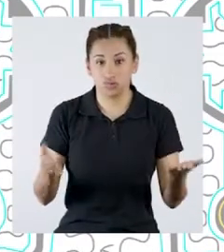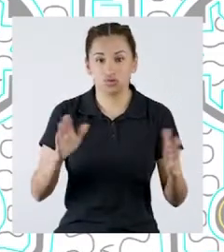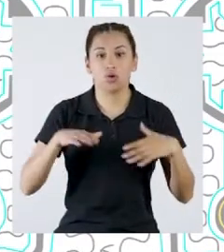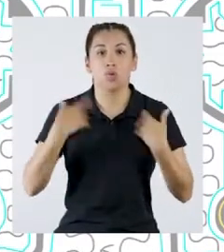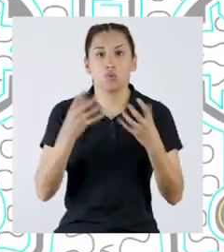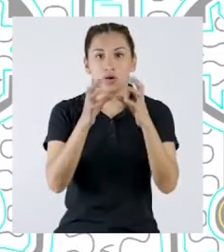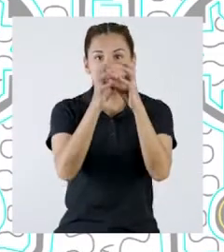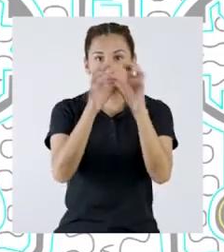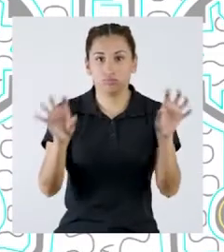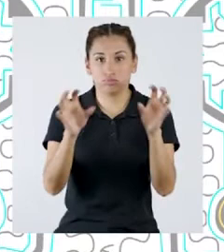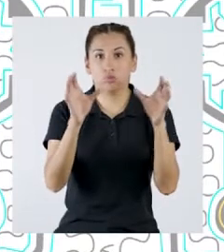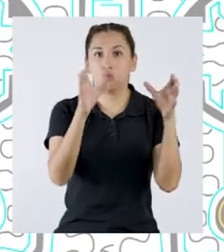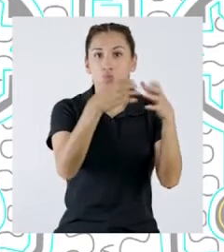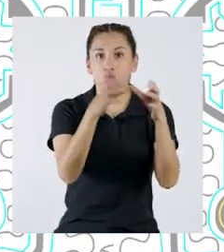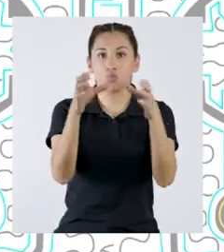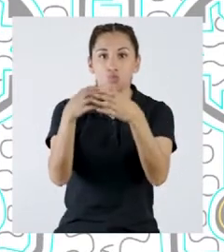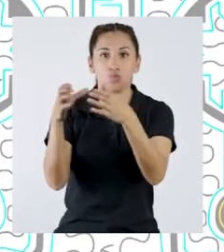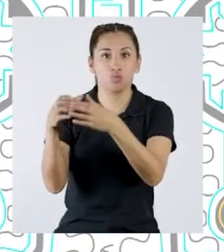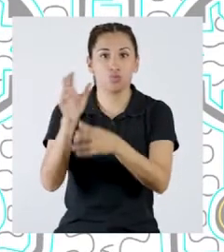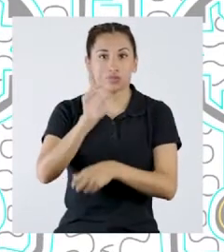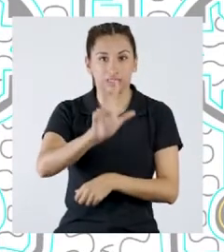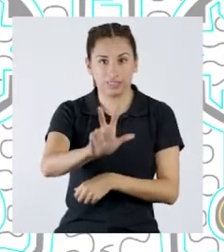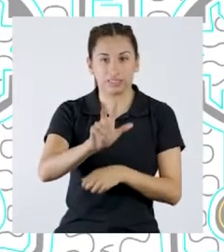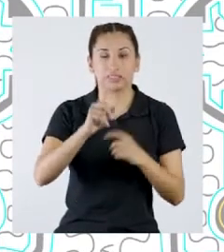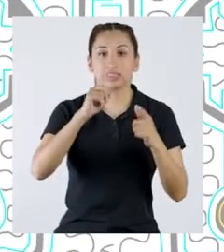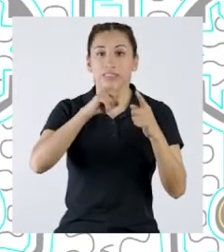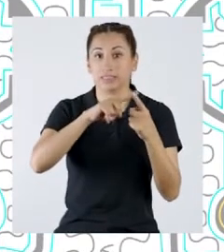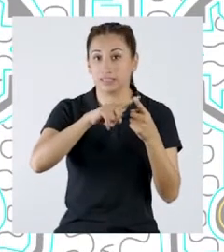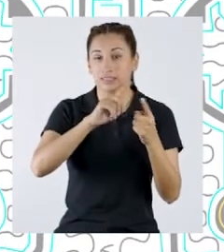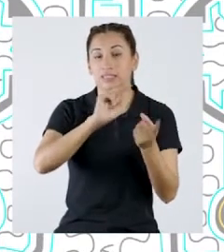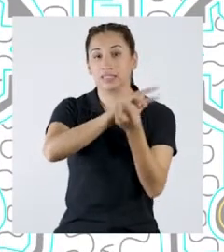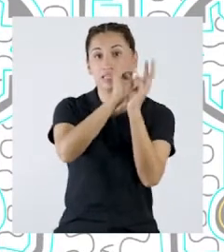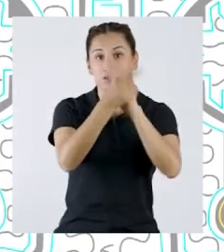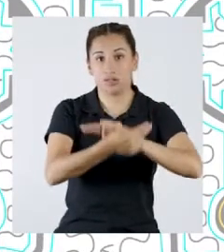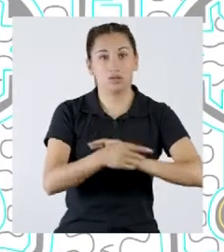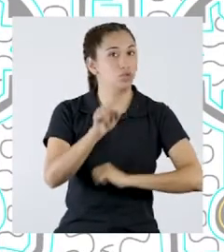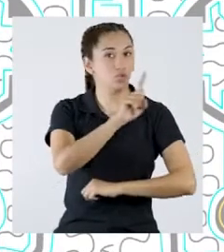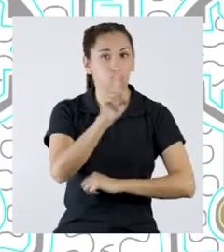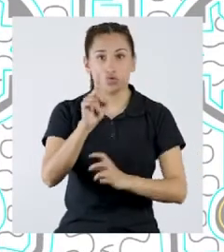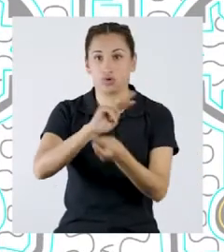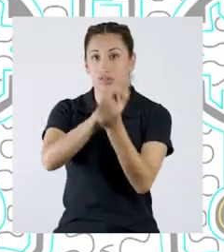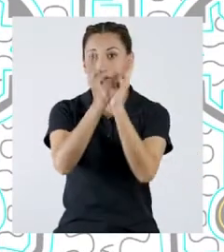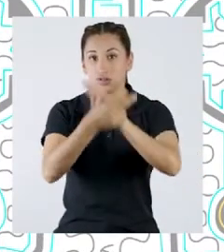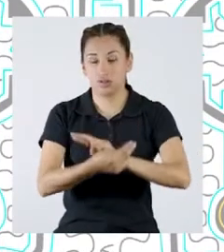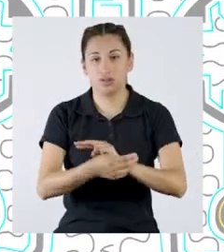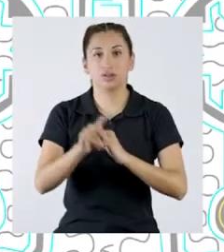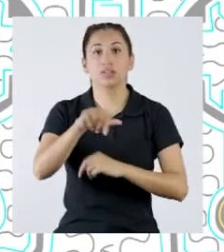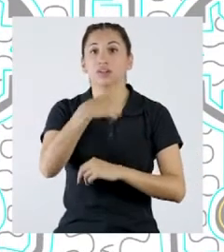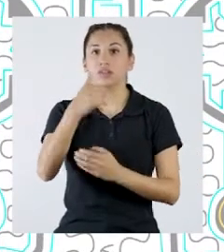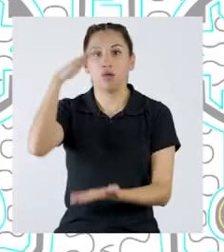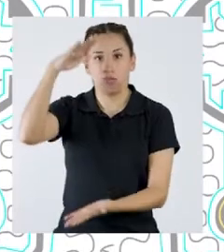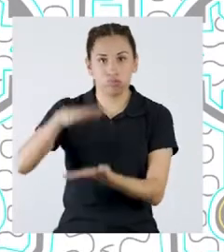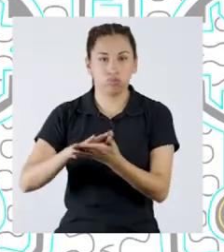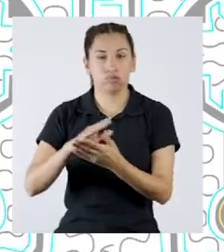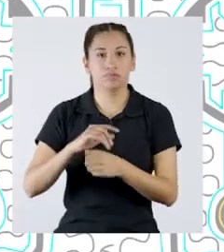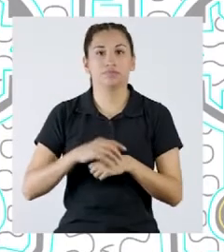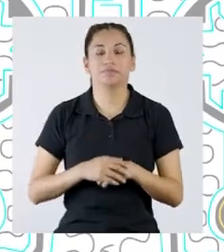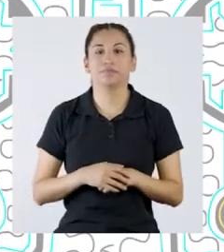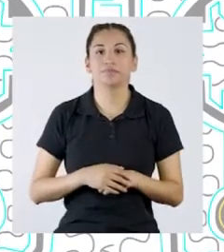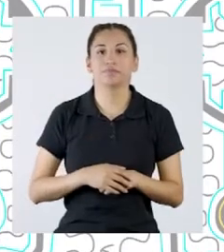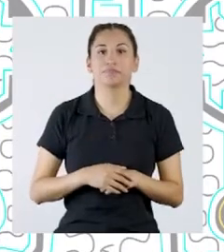pueden clasificarse en 3 grupos: renovables, no renovables y los